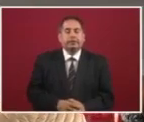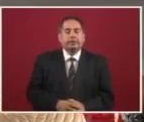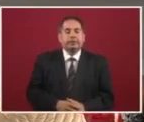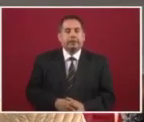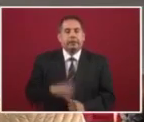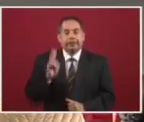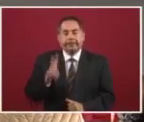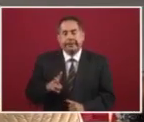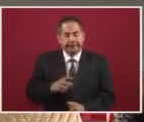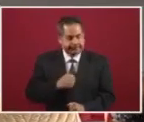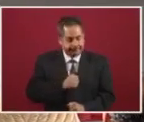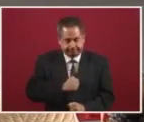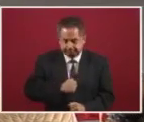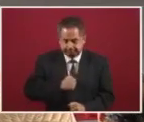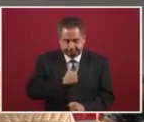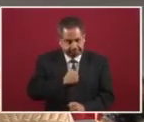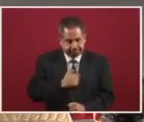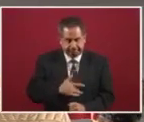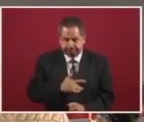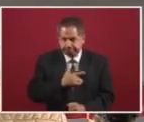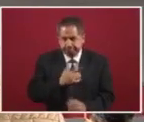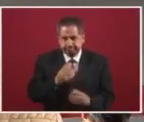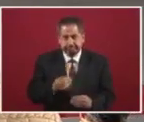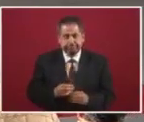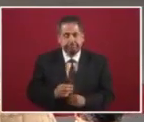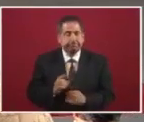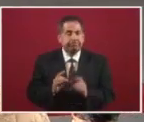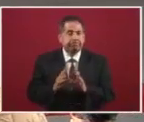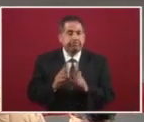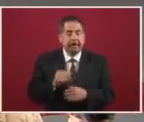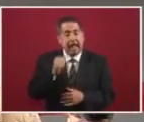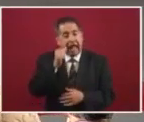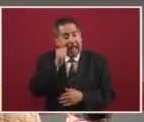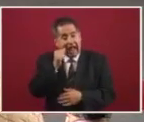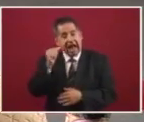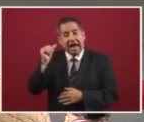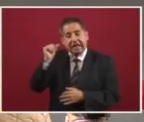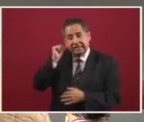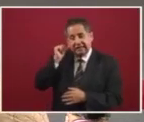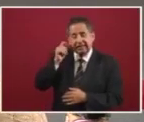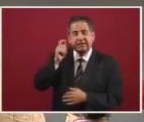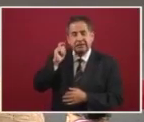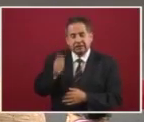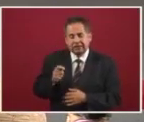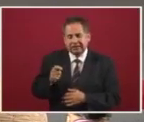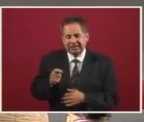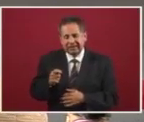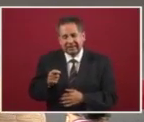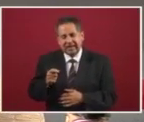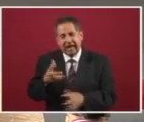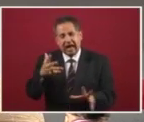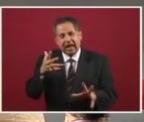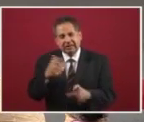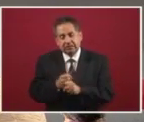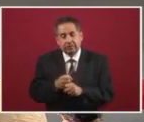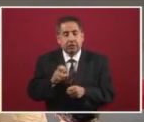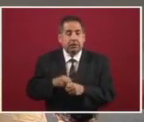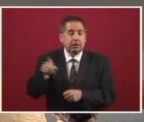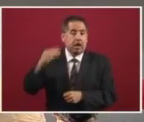Lamentamos mucho lo del accidente de ayer en Michoacán,